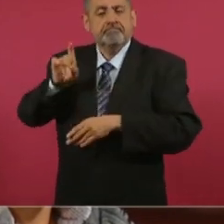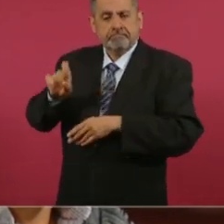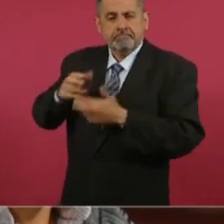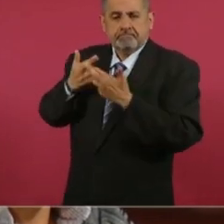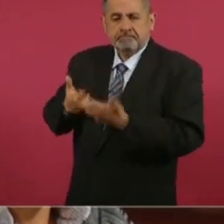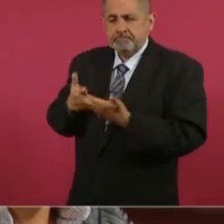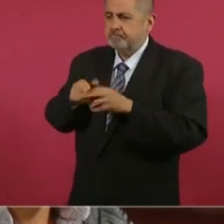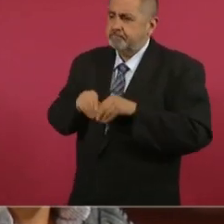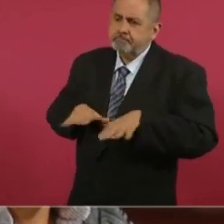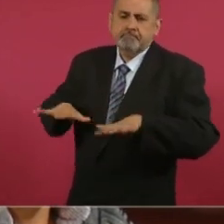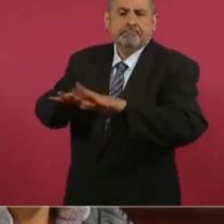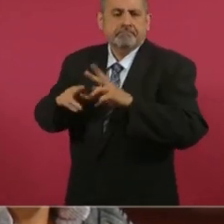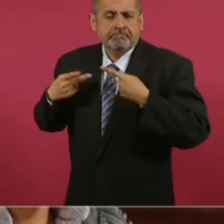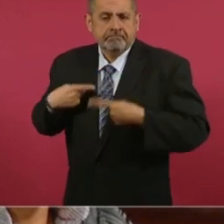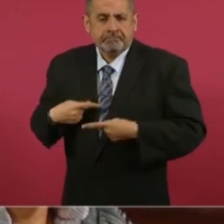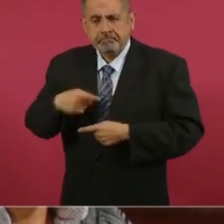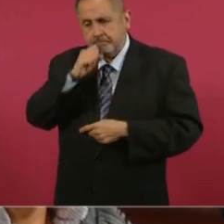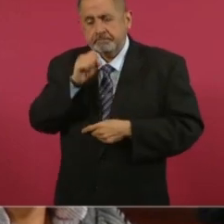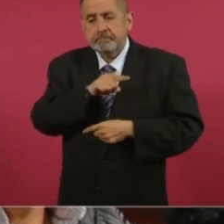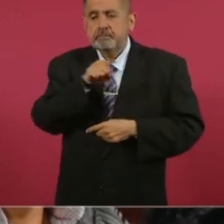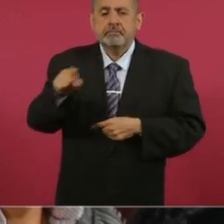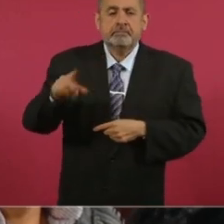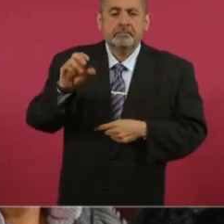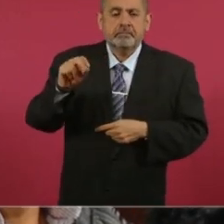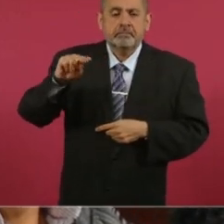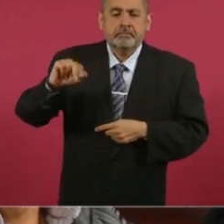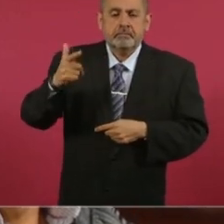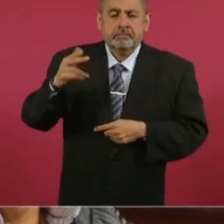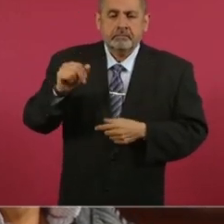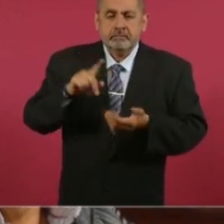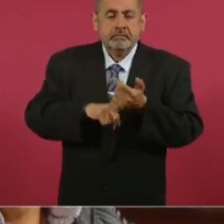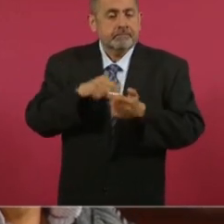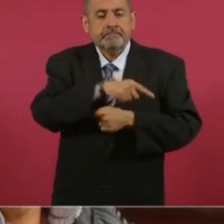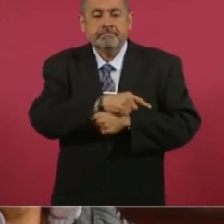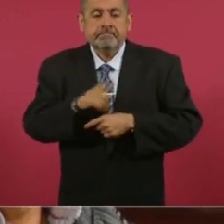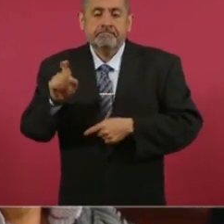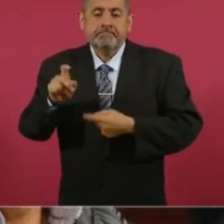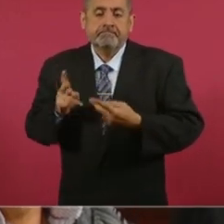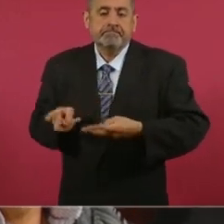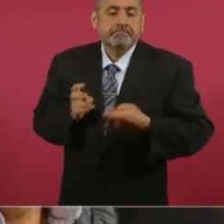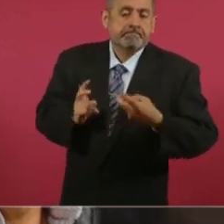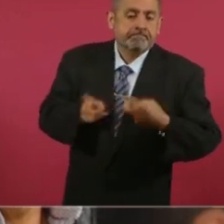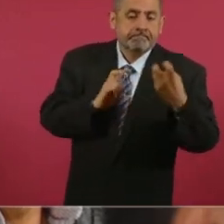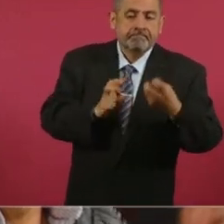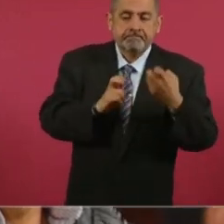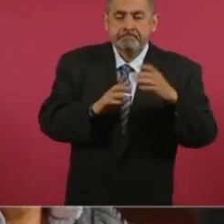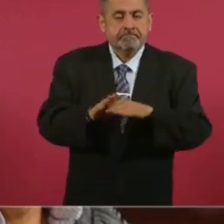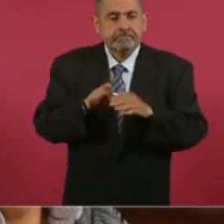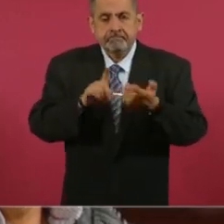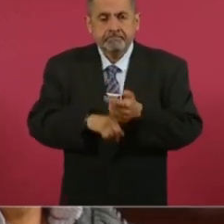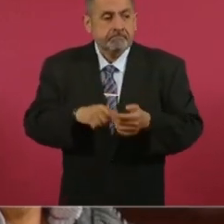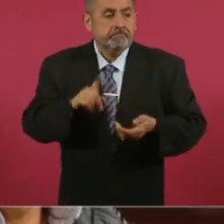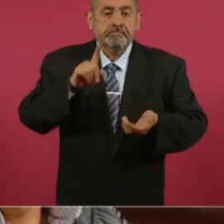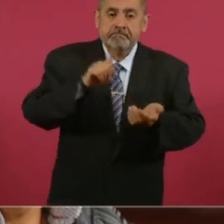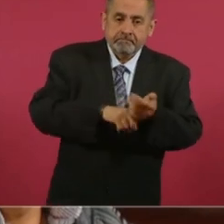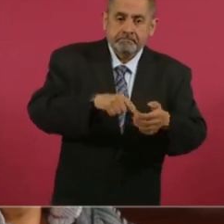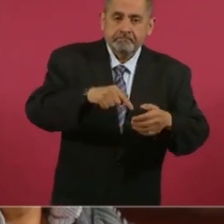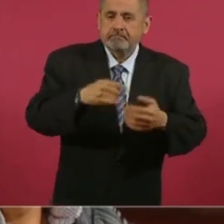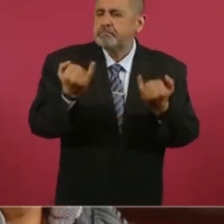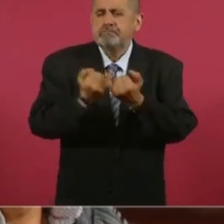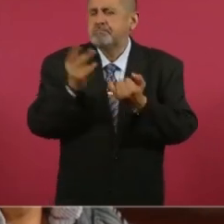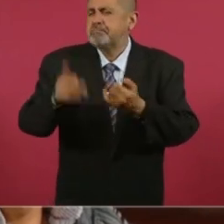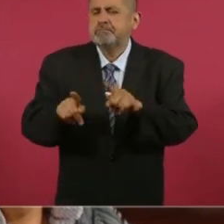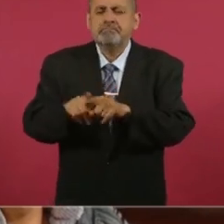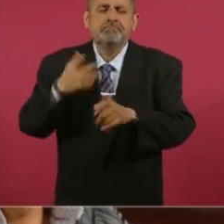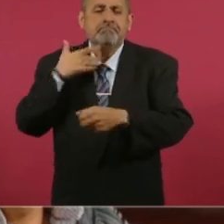CONAGUA se pudieran hacer operativos contra el llamado huachicoleo del agua, que es un poco tomas clandestinas, como ocurre